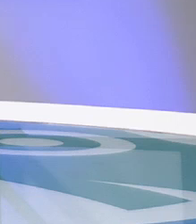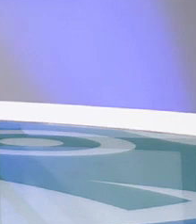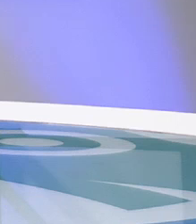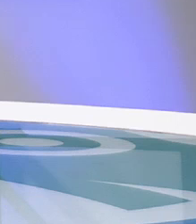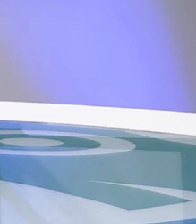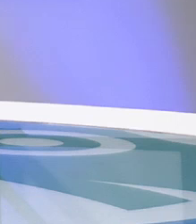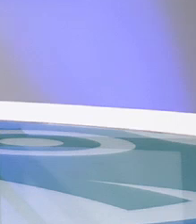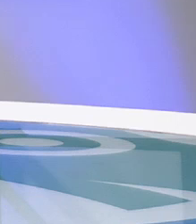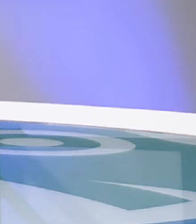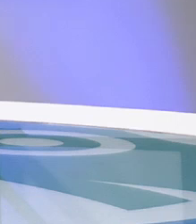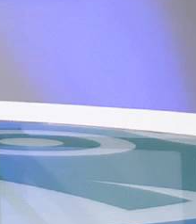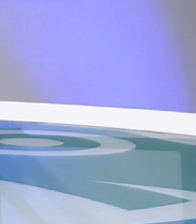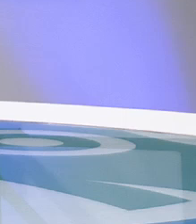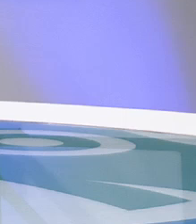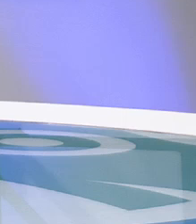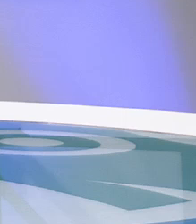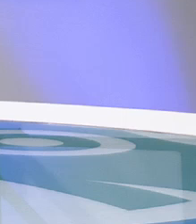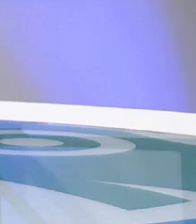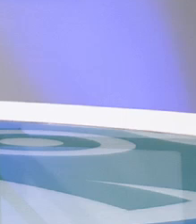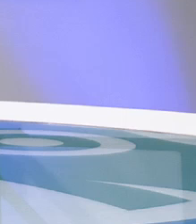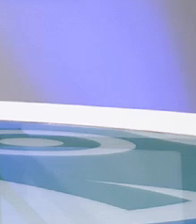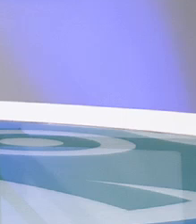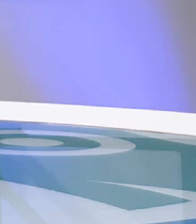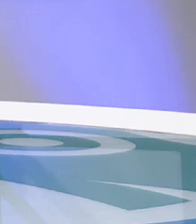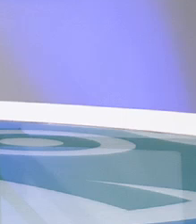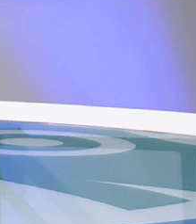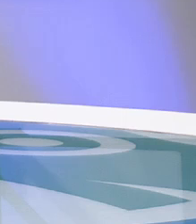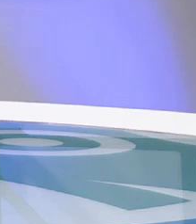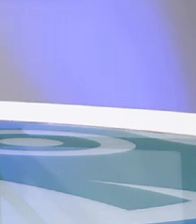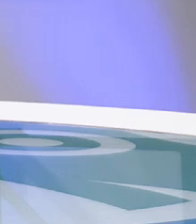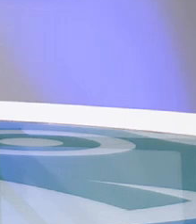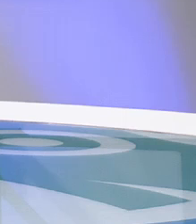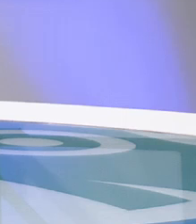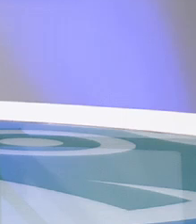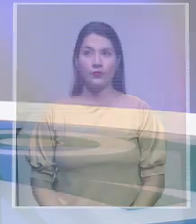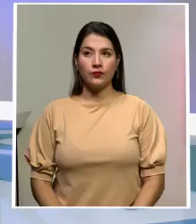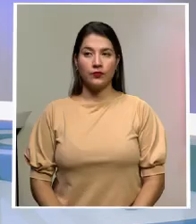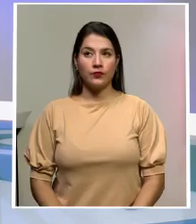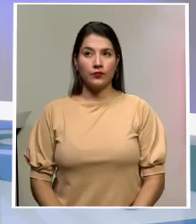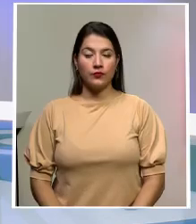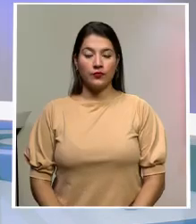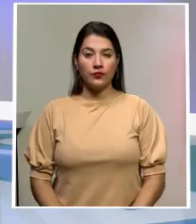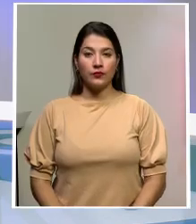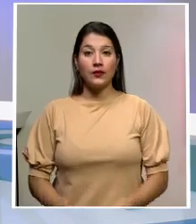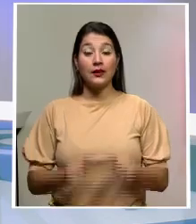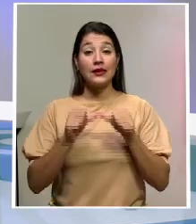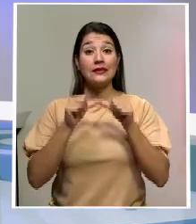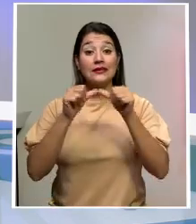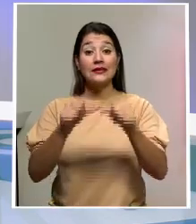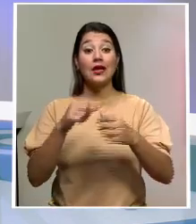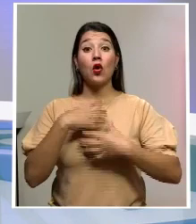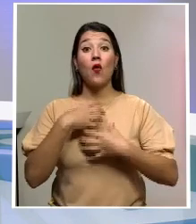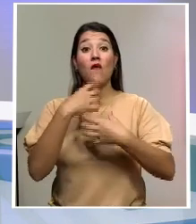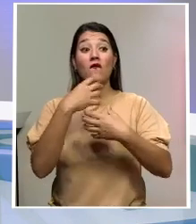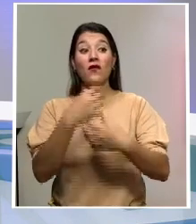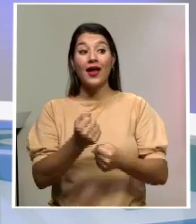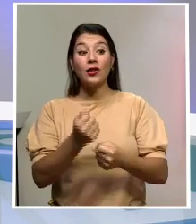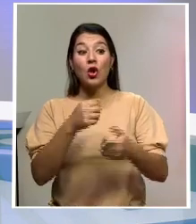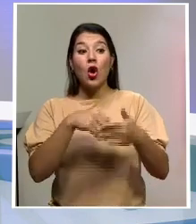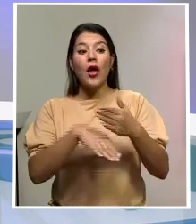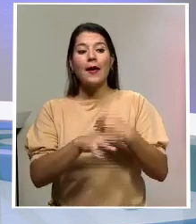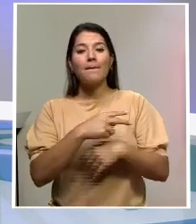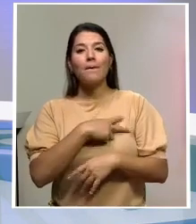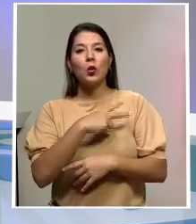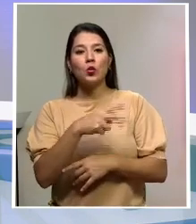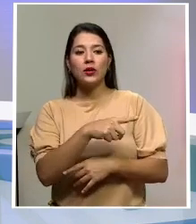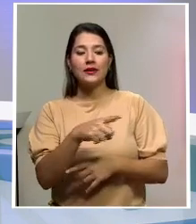oficialista aseguran que siguen confiando en la voluntad de los legisladores para avanzar con celeridad en los proyectos que